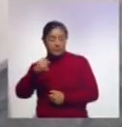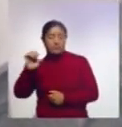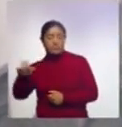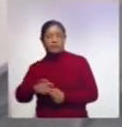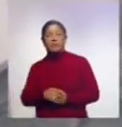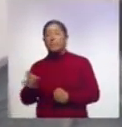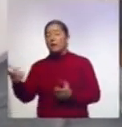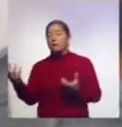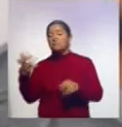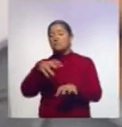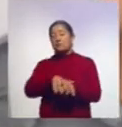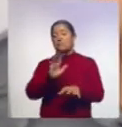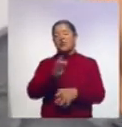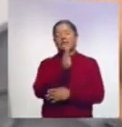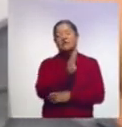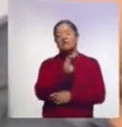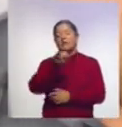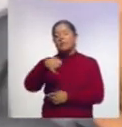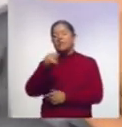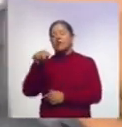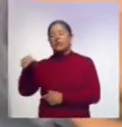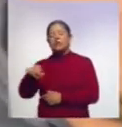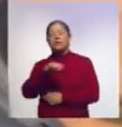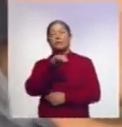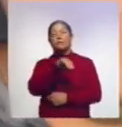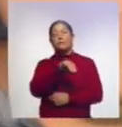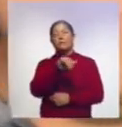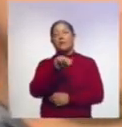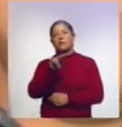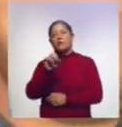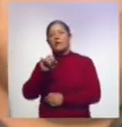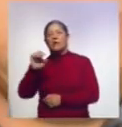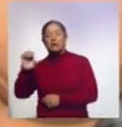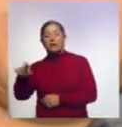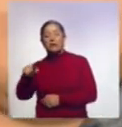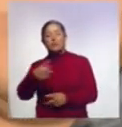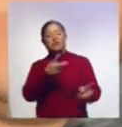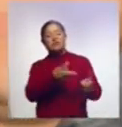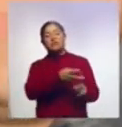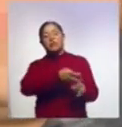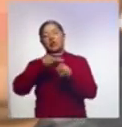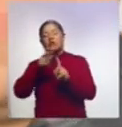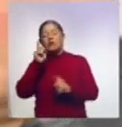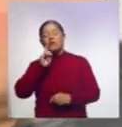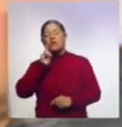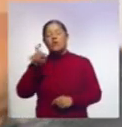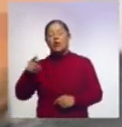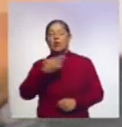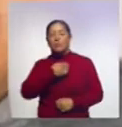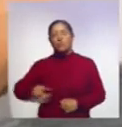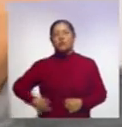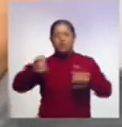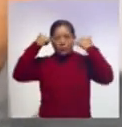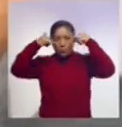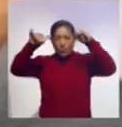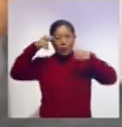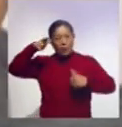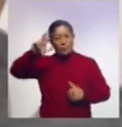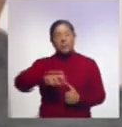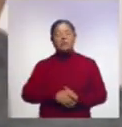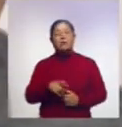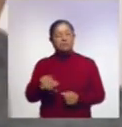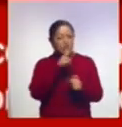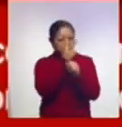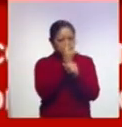vinculación a proceso de Francisco Jarim N. y Manuel N. por el secuestro agravado de una mujer en el municipio de Huamantla. Luego de realizarse las